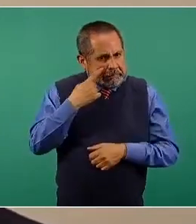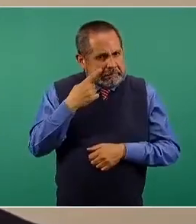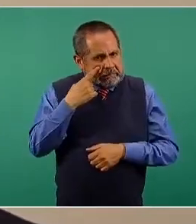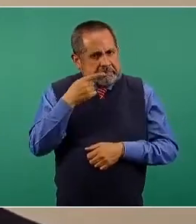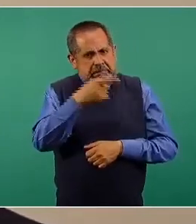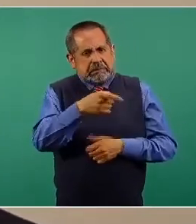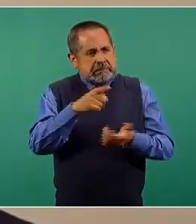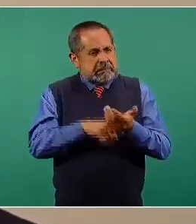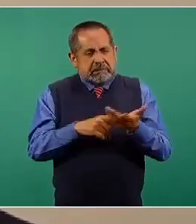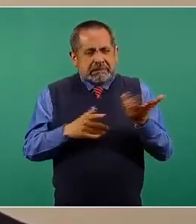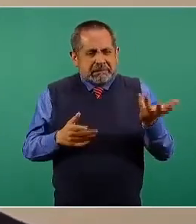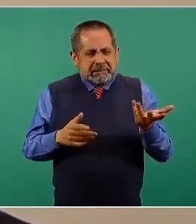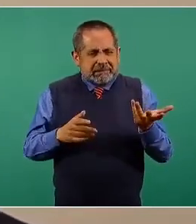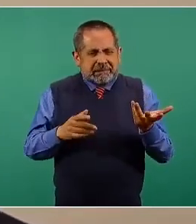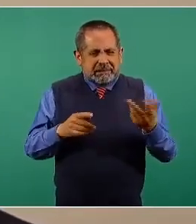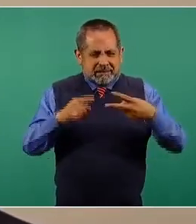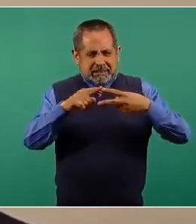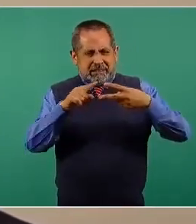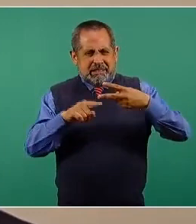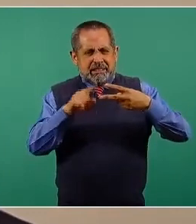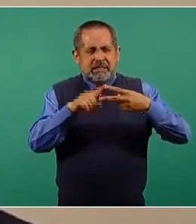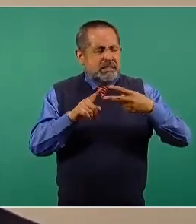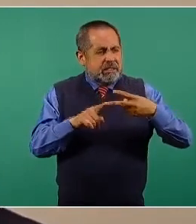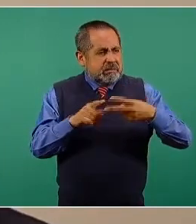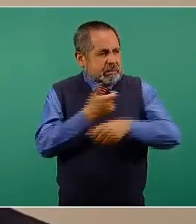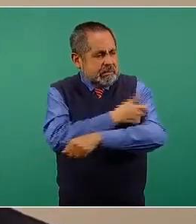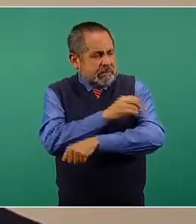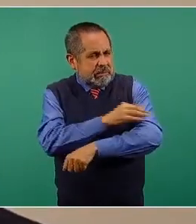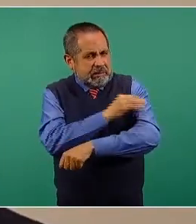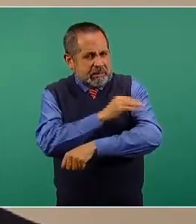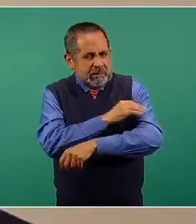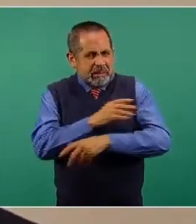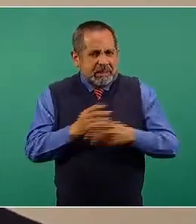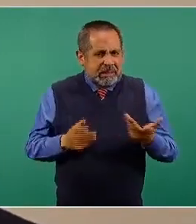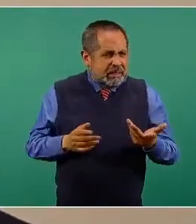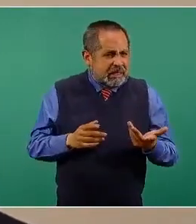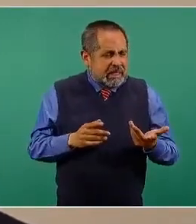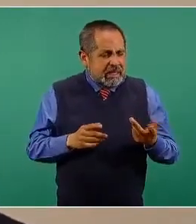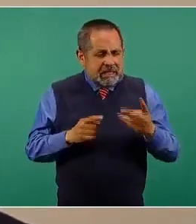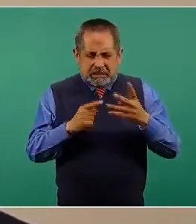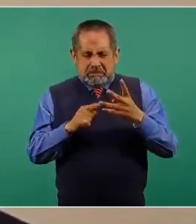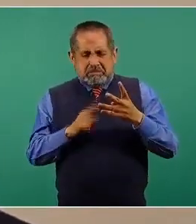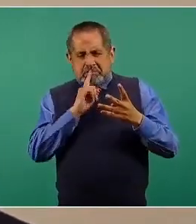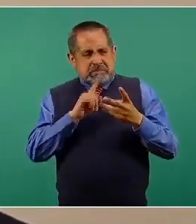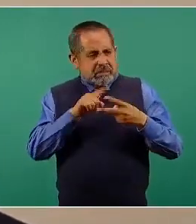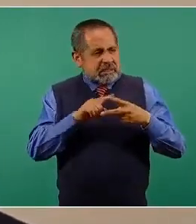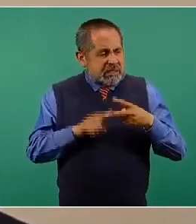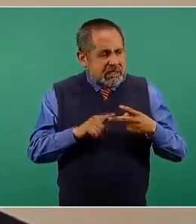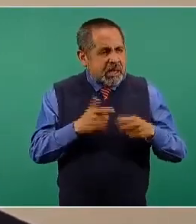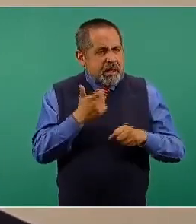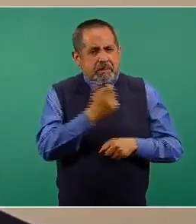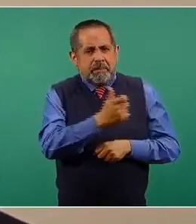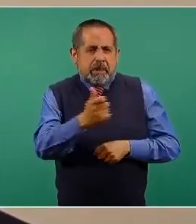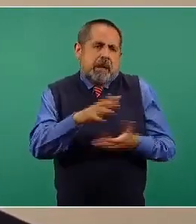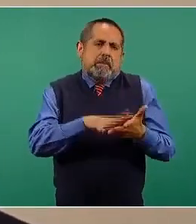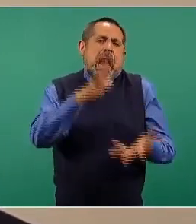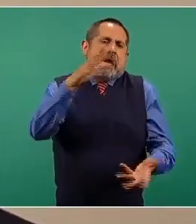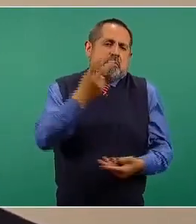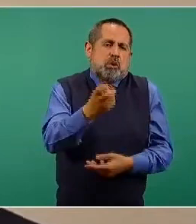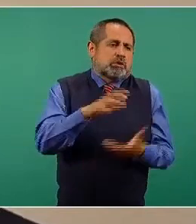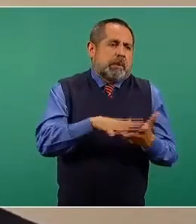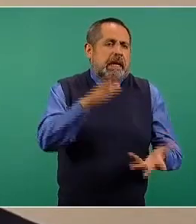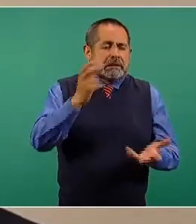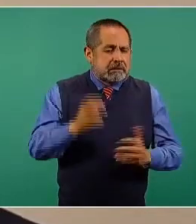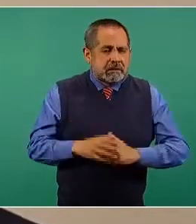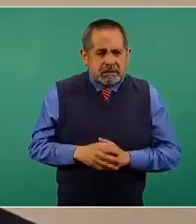eventos supuestamente atribuibles a vacunación de aquellas vacunas que además hasta el momento se han aplicado en mayor cantidad.